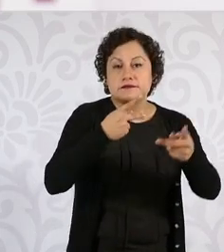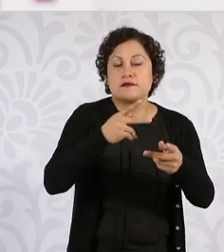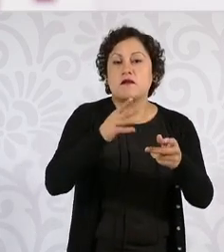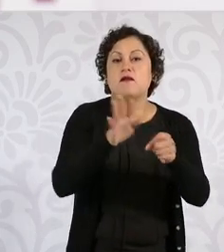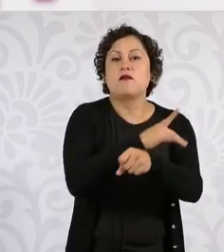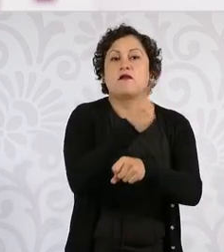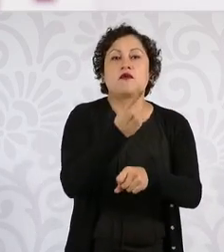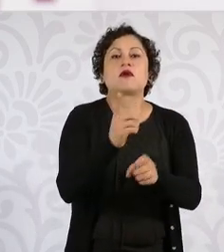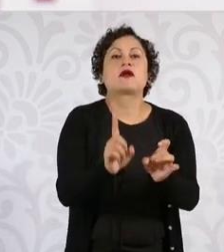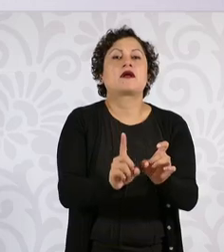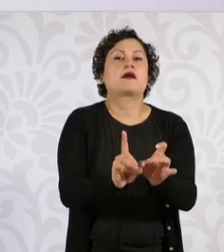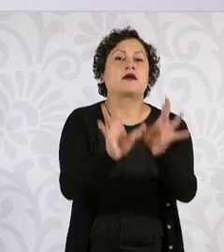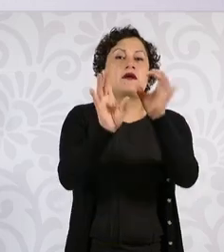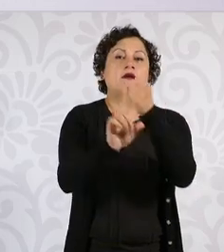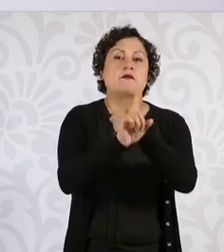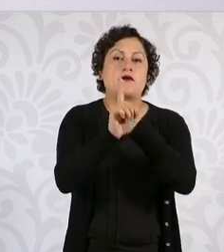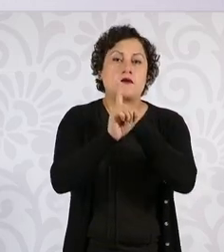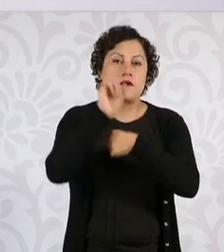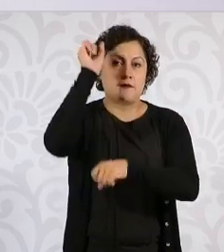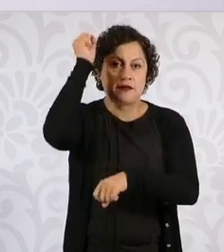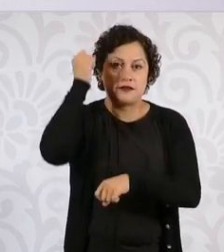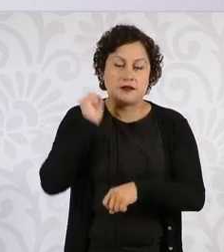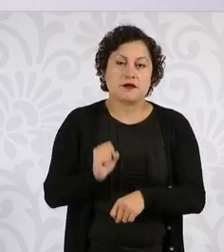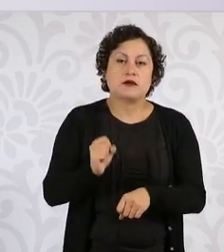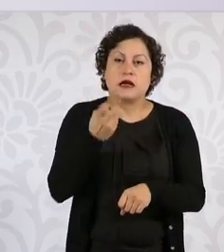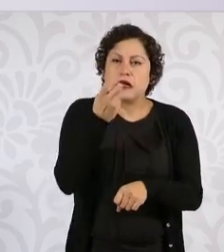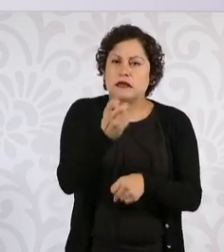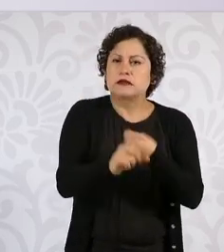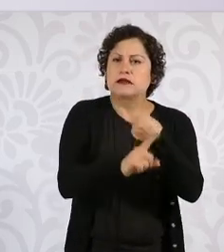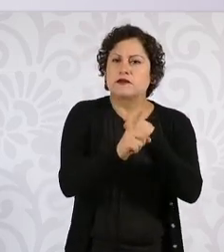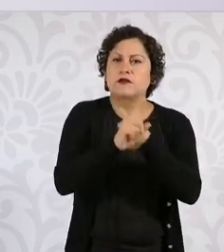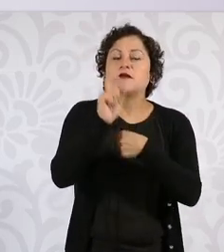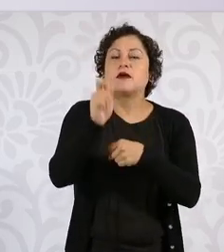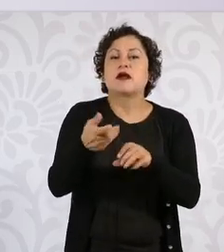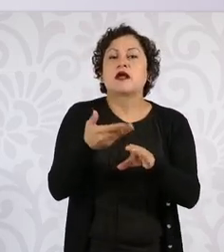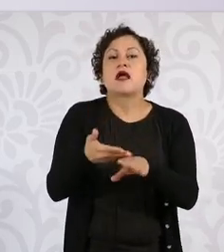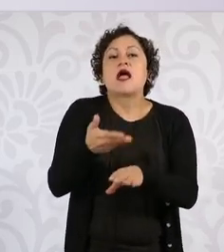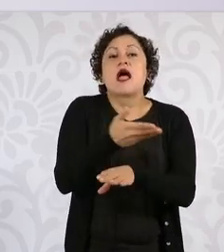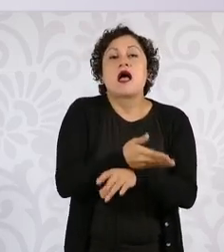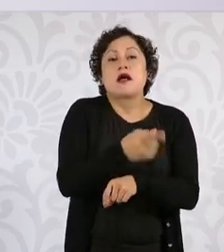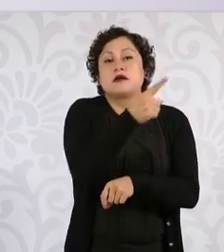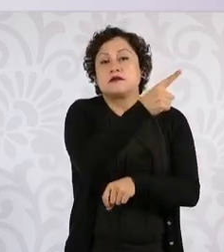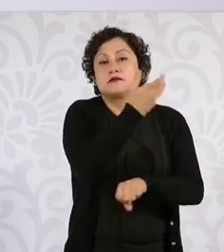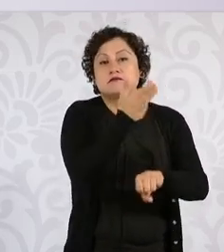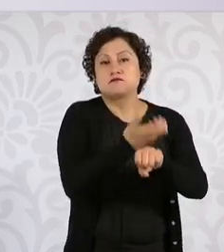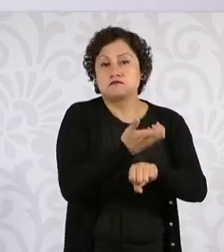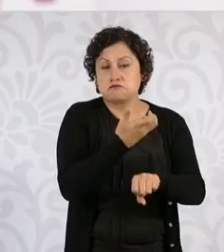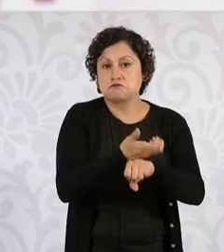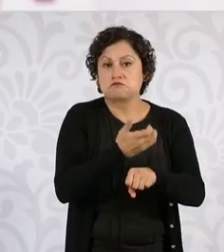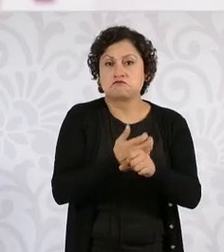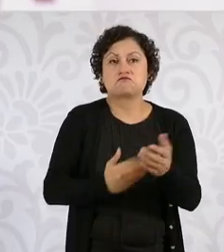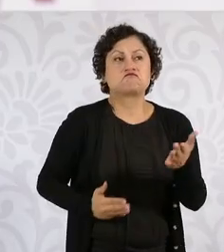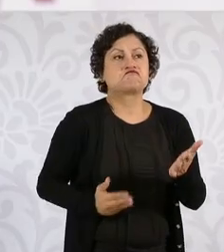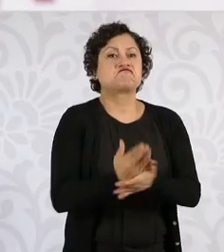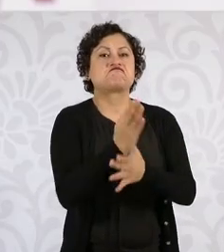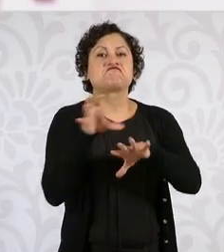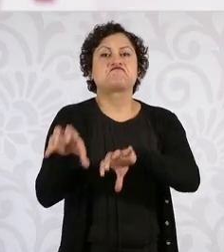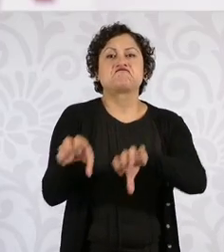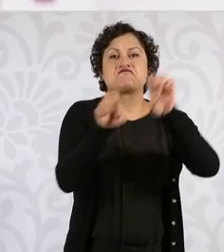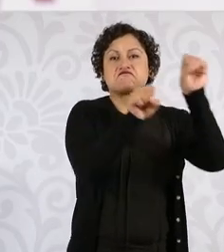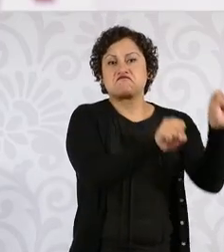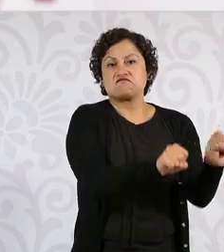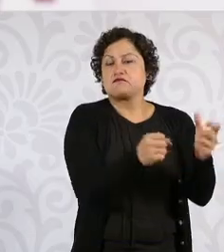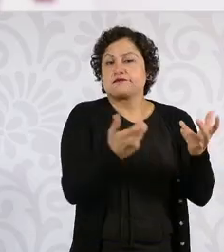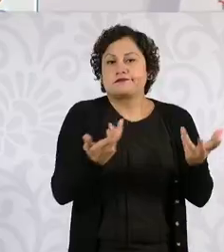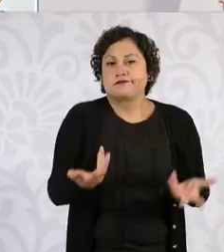al gobierno de México, se coordinó, sino fue una acción que todavía hasta ahora no tenemos toda la